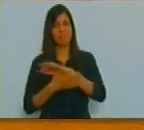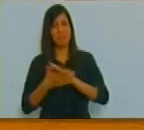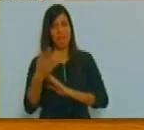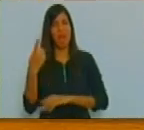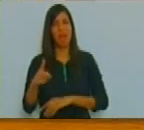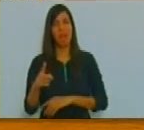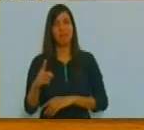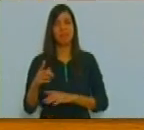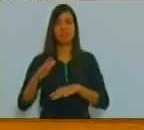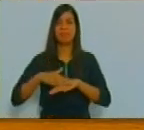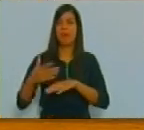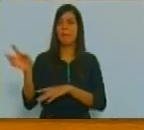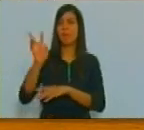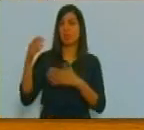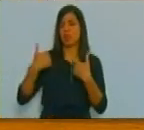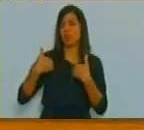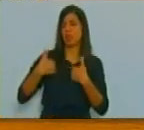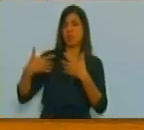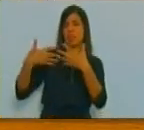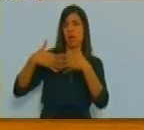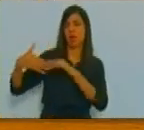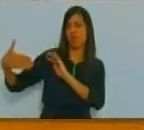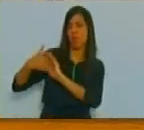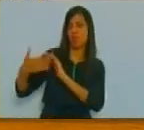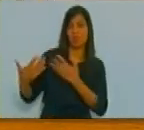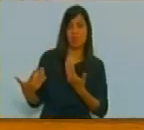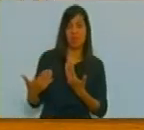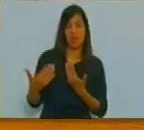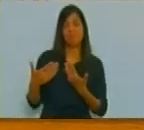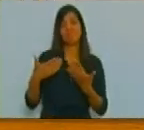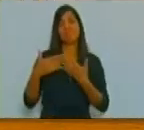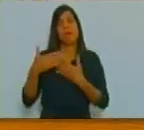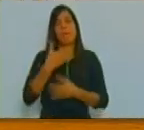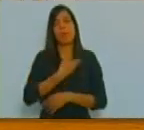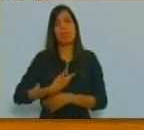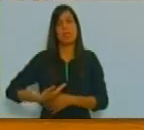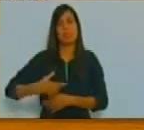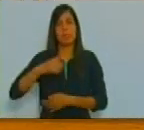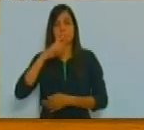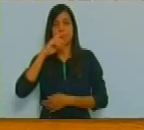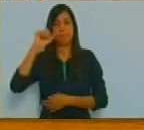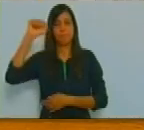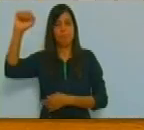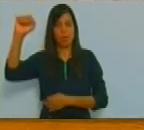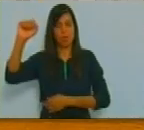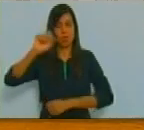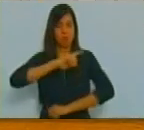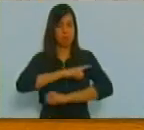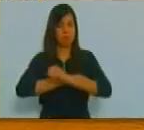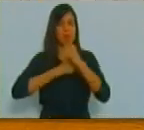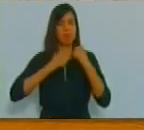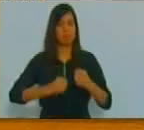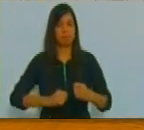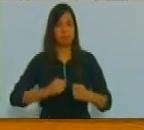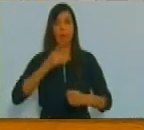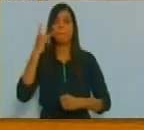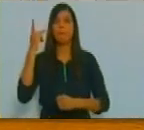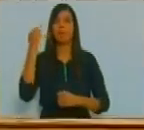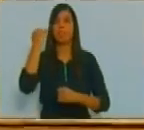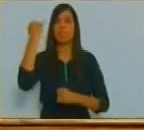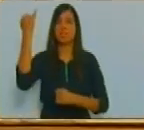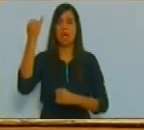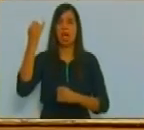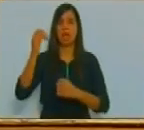víctima de un guión imperial el presidente maduro ha tenido que afrontar con políticas de seguridad